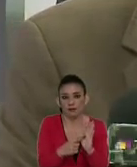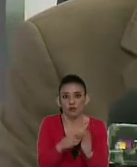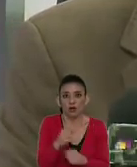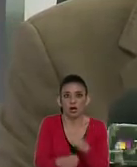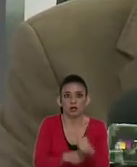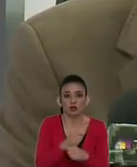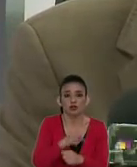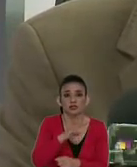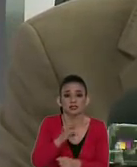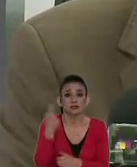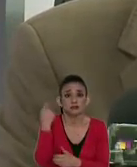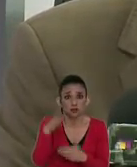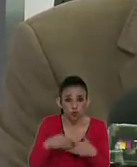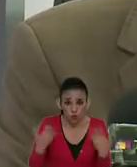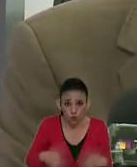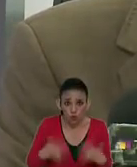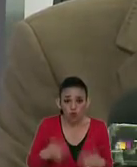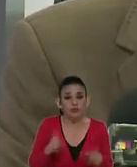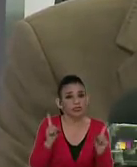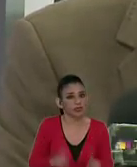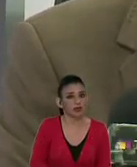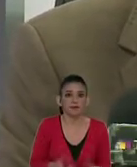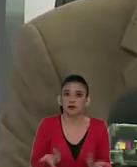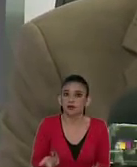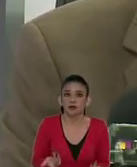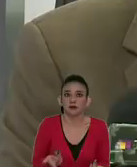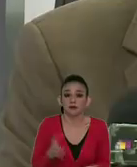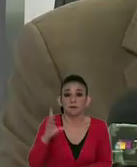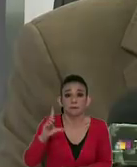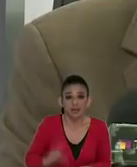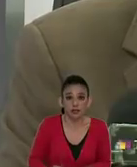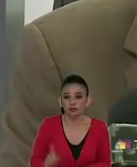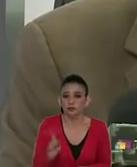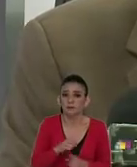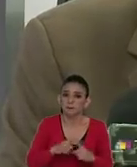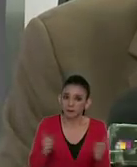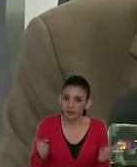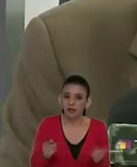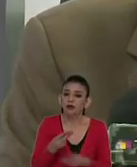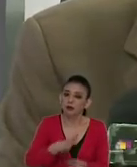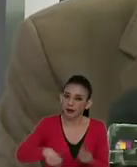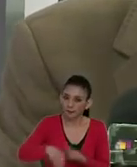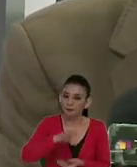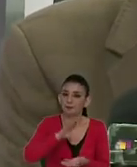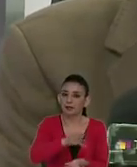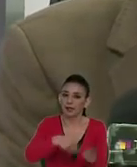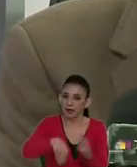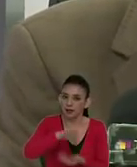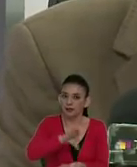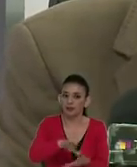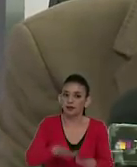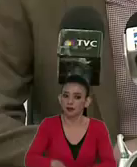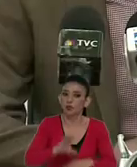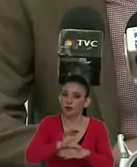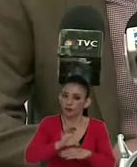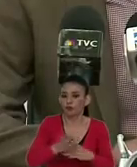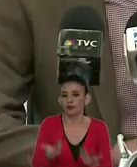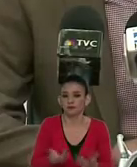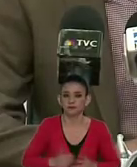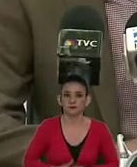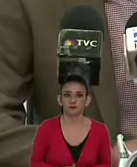600 millones de dólares, no se disminuyan, pero sí que se reinviertan en el país.